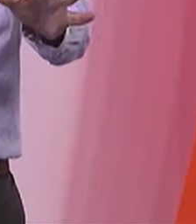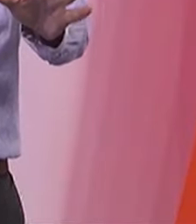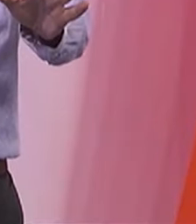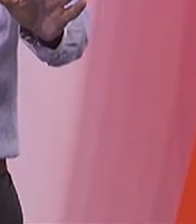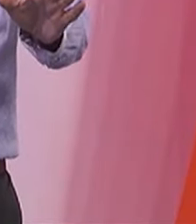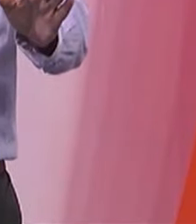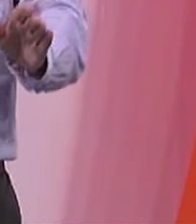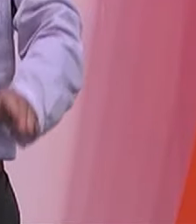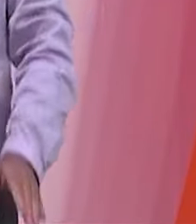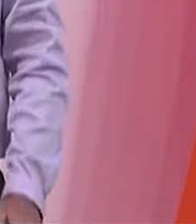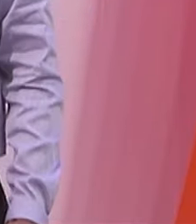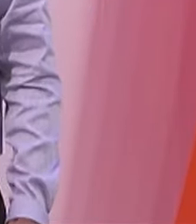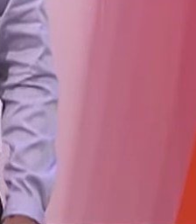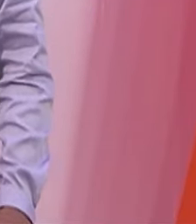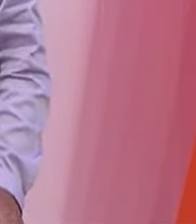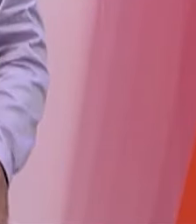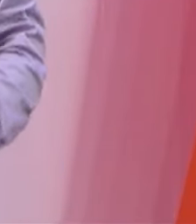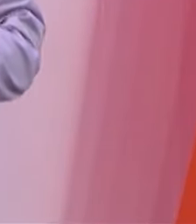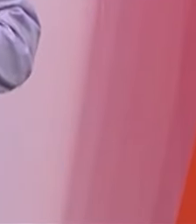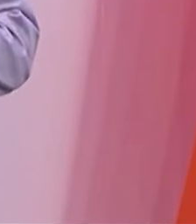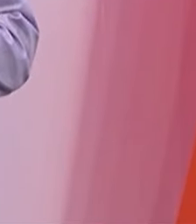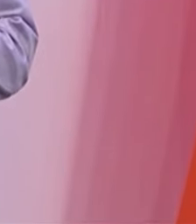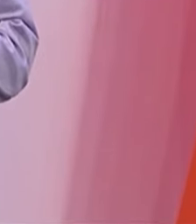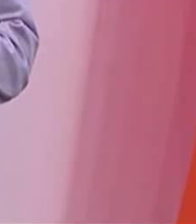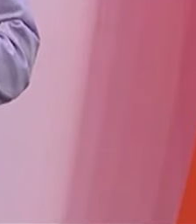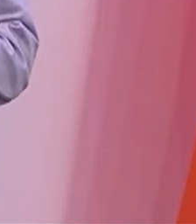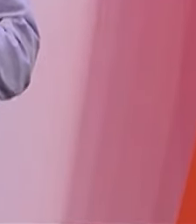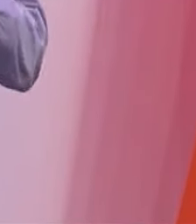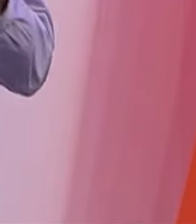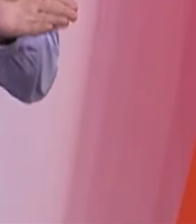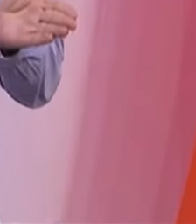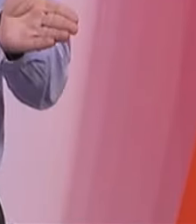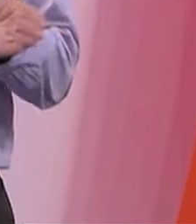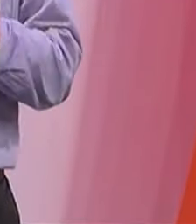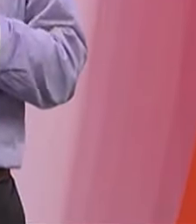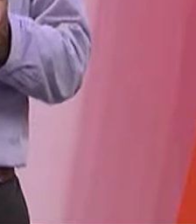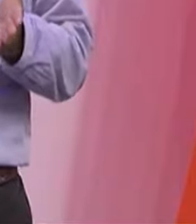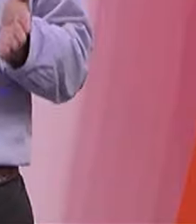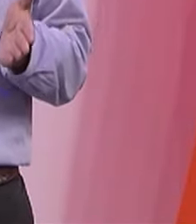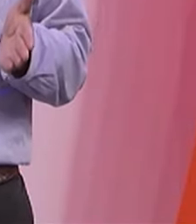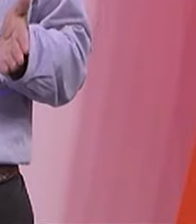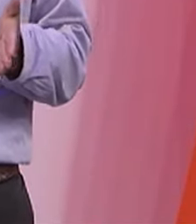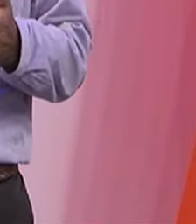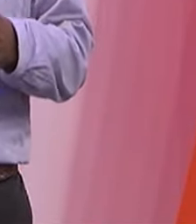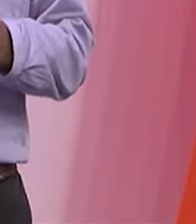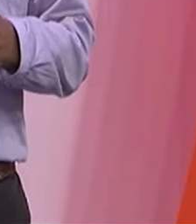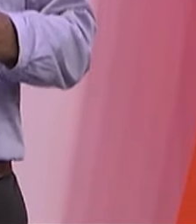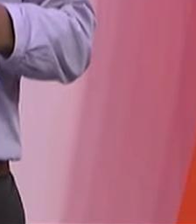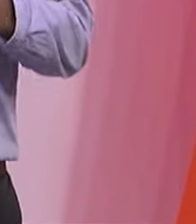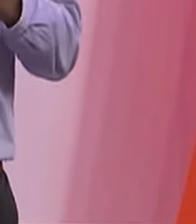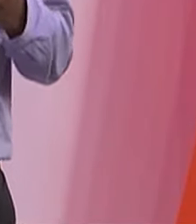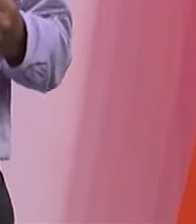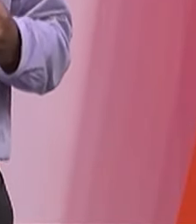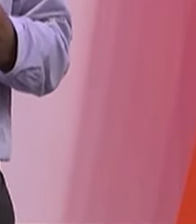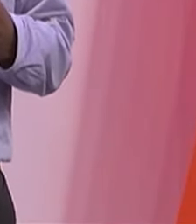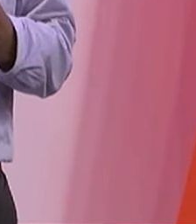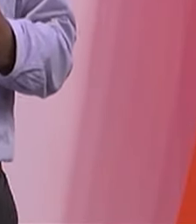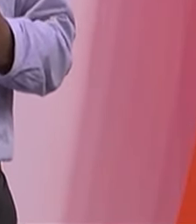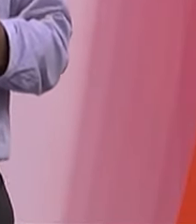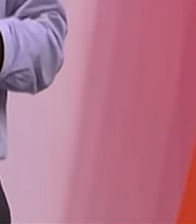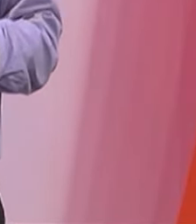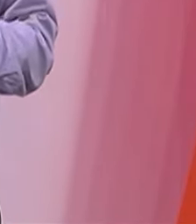un diccionario, pregúntenle a un familiar, a alguien que conozcan. ¿Qué te parece esto? Pregúntenle si tienen alguna duda. Si no saben,